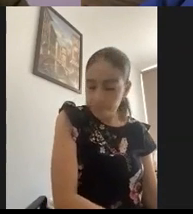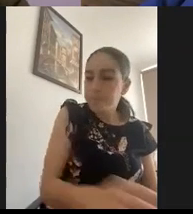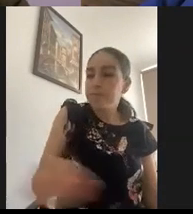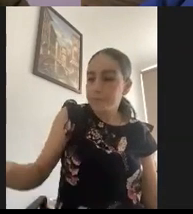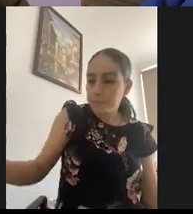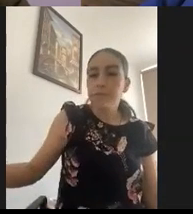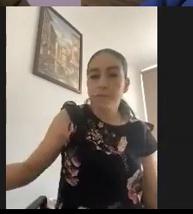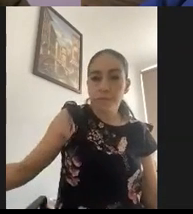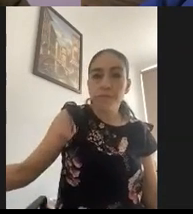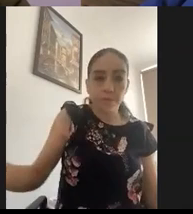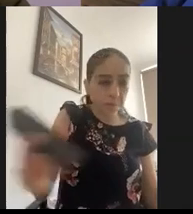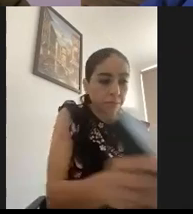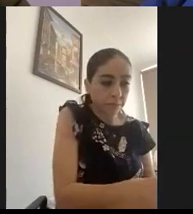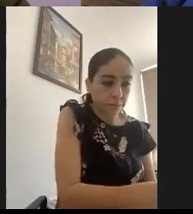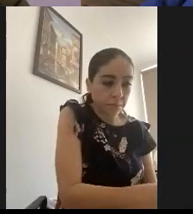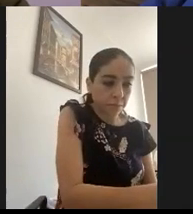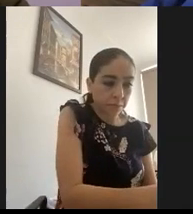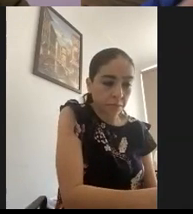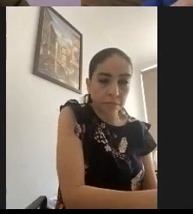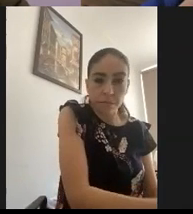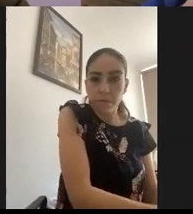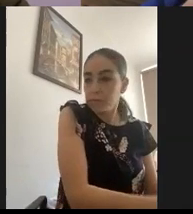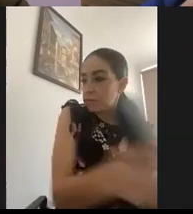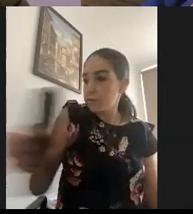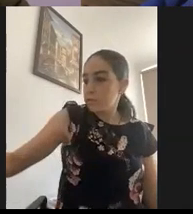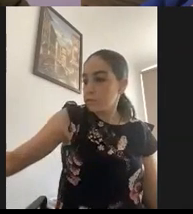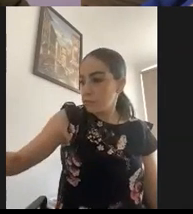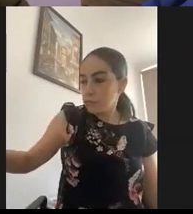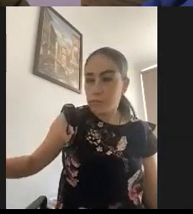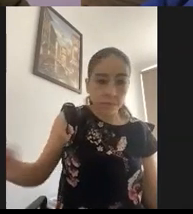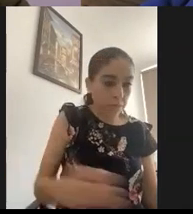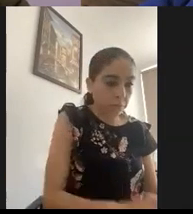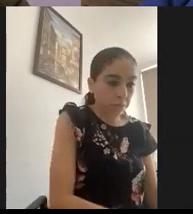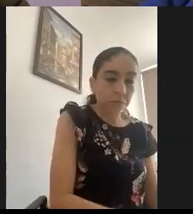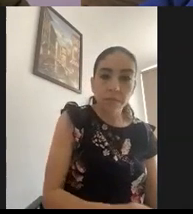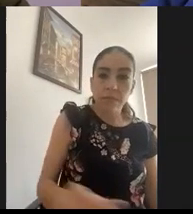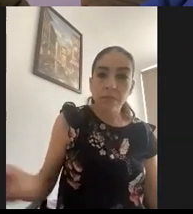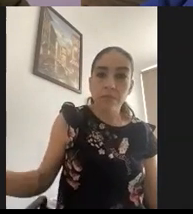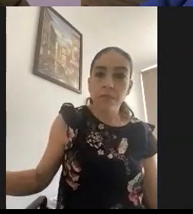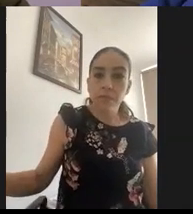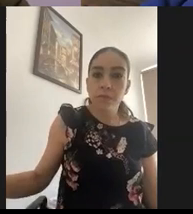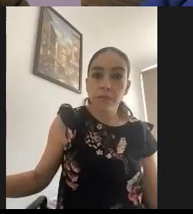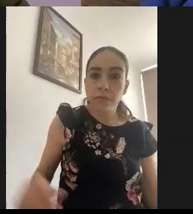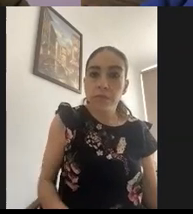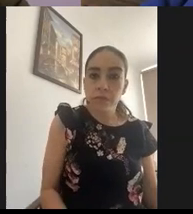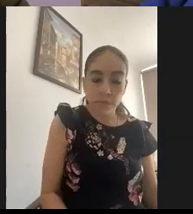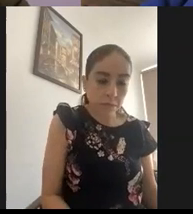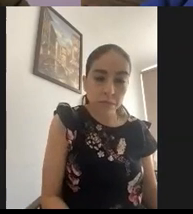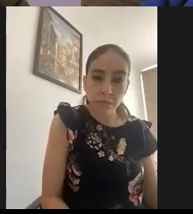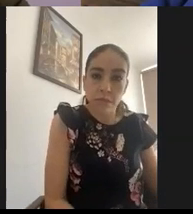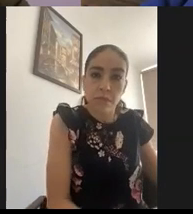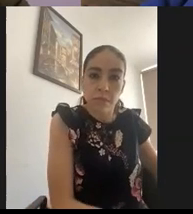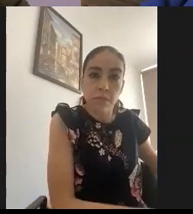tiene claro dentro del municipio. Y cuando hablamos de Tepatitlán, pensamos o piensan en la cabecera